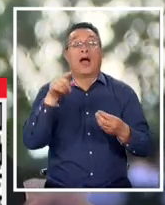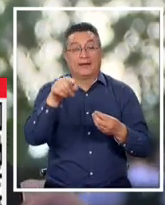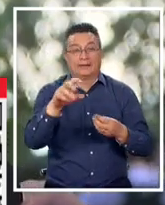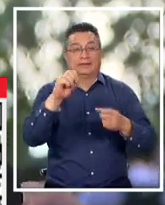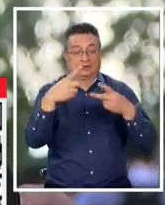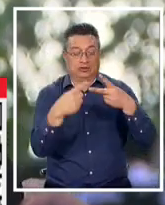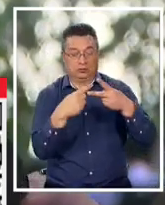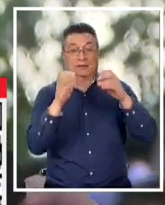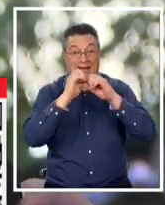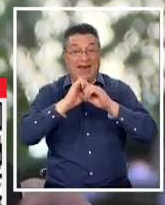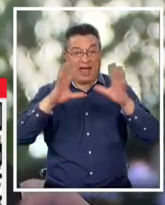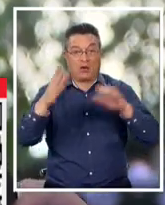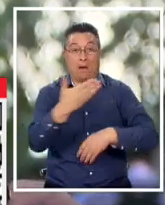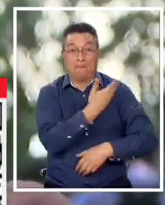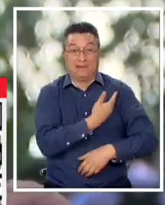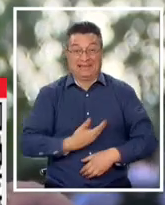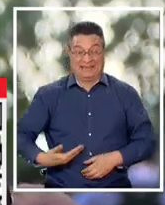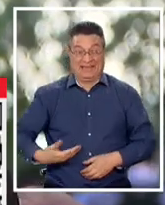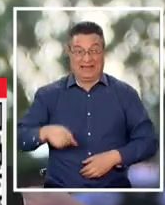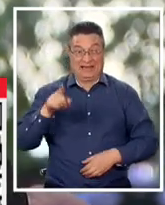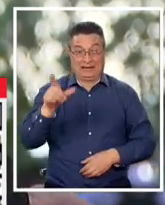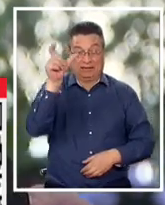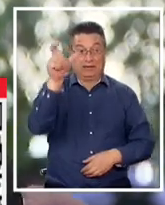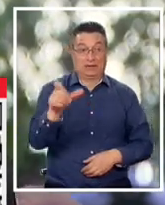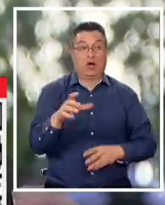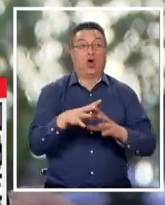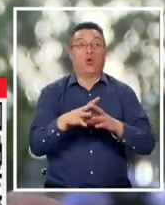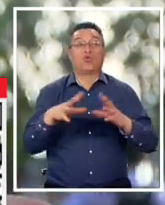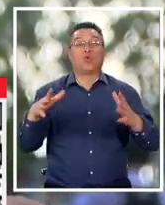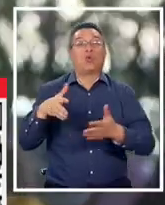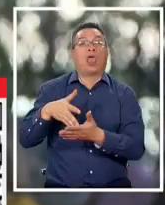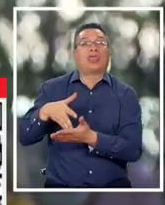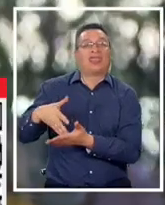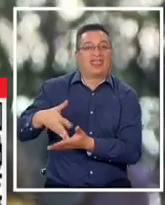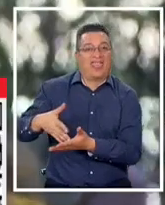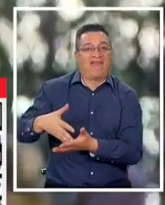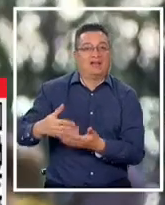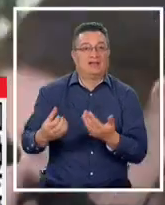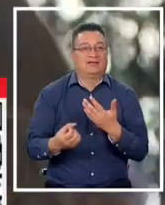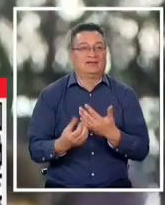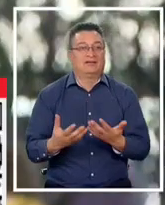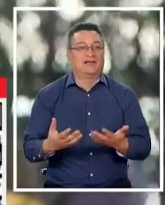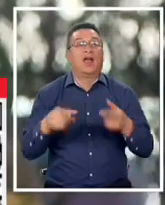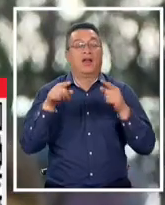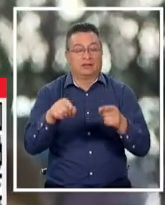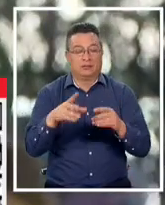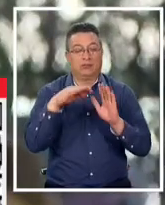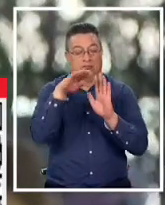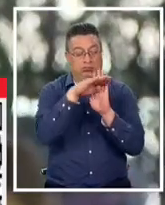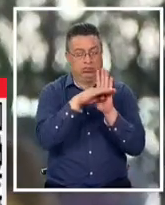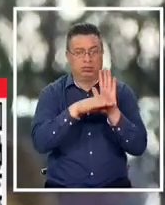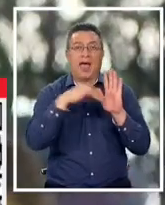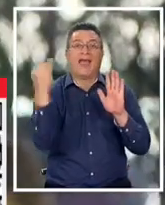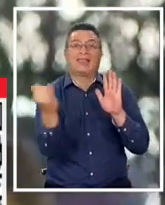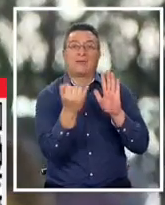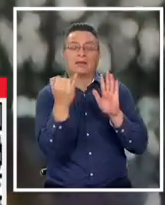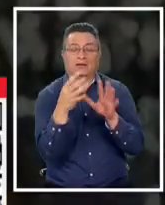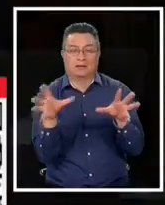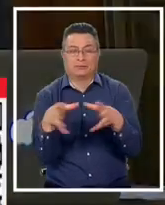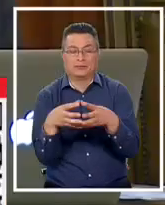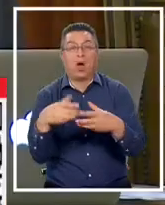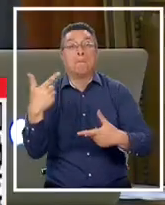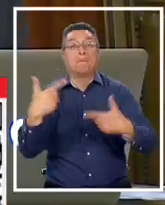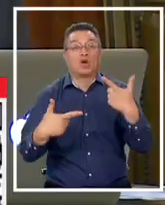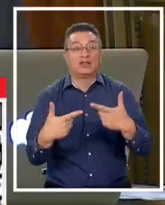una claridad en que el presidente de la República quedó excesivamente debilitado. Vamos a revisar las indicaciones respecto a la lista antiindependiente y de organizaciones